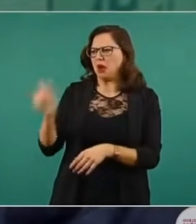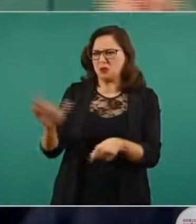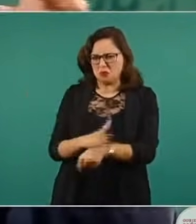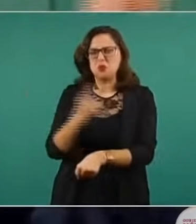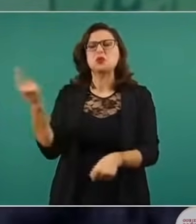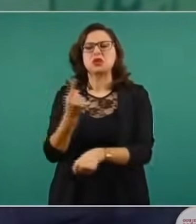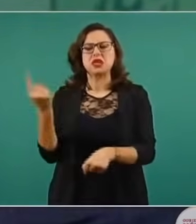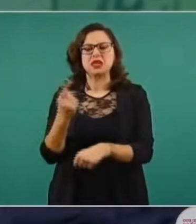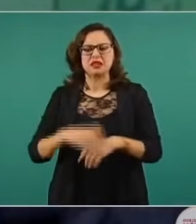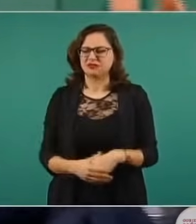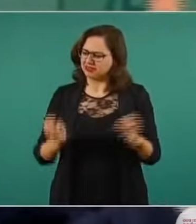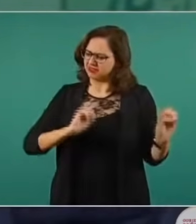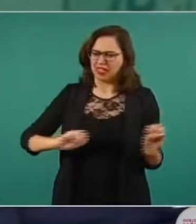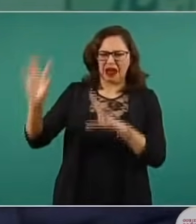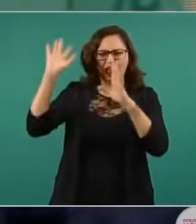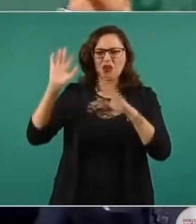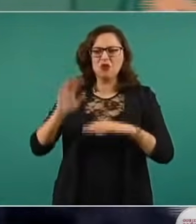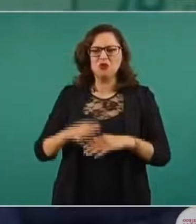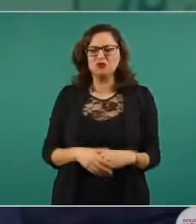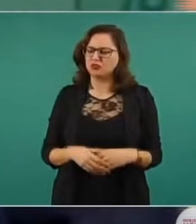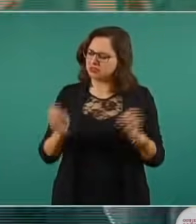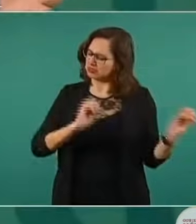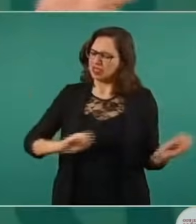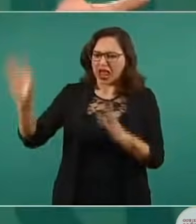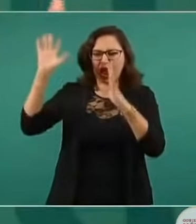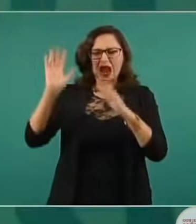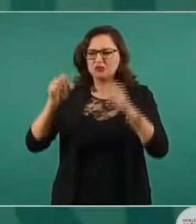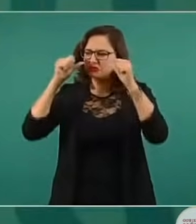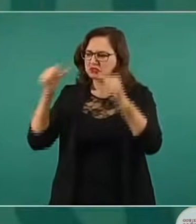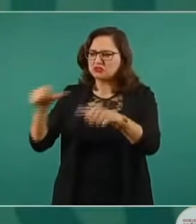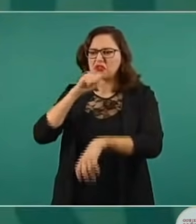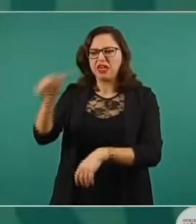Claro, hay que dejarlos como estaban, abandonados,